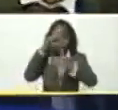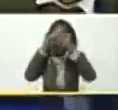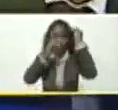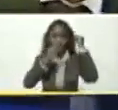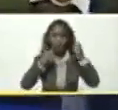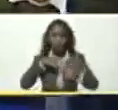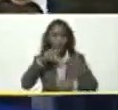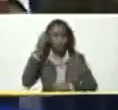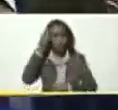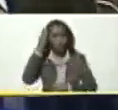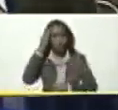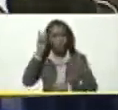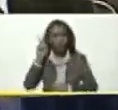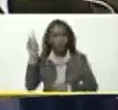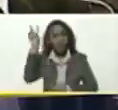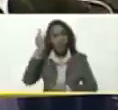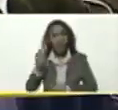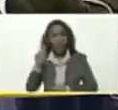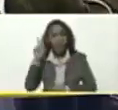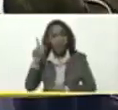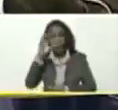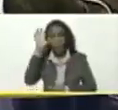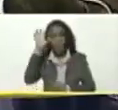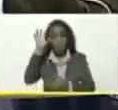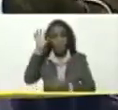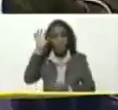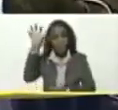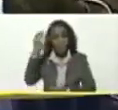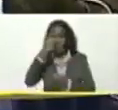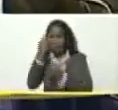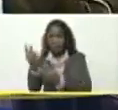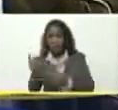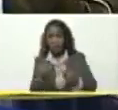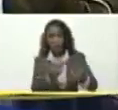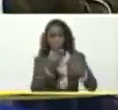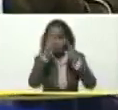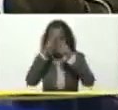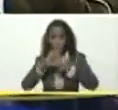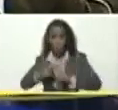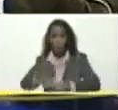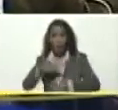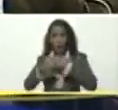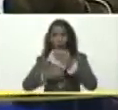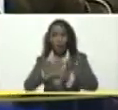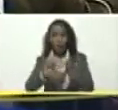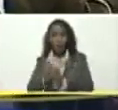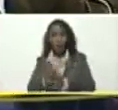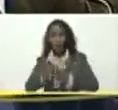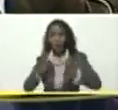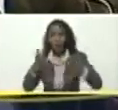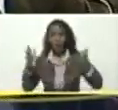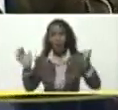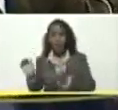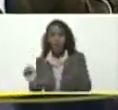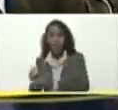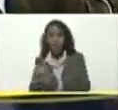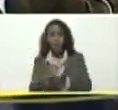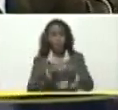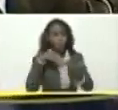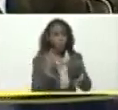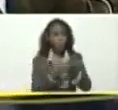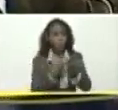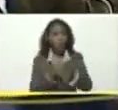que supimos que Vietnam era el país invitado de honor, nos dedicamos a recopilar una gran cantidad de muestras